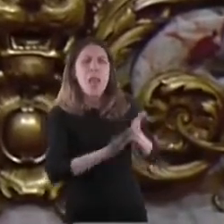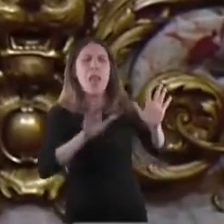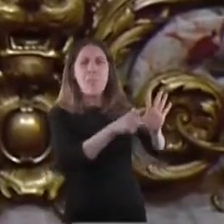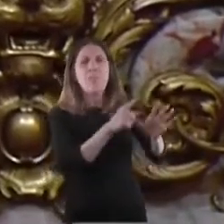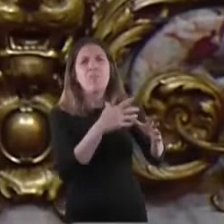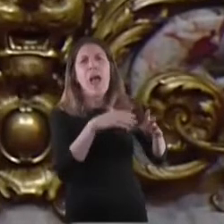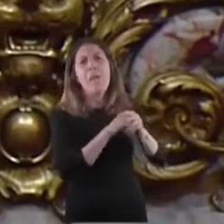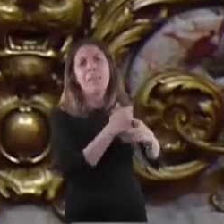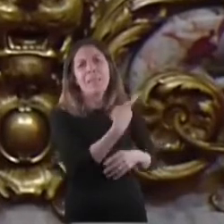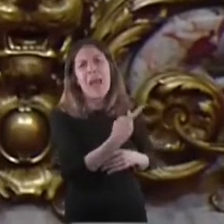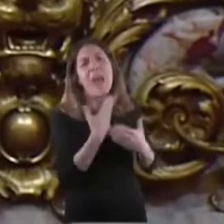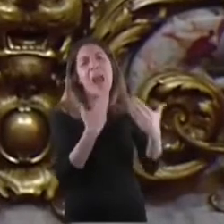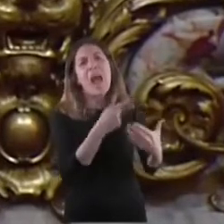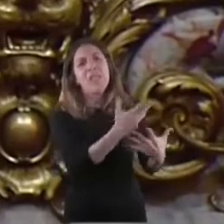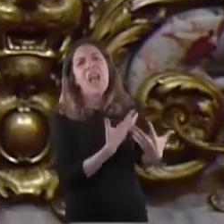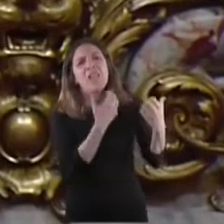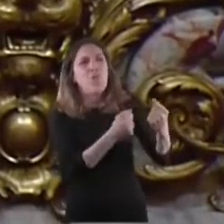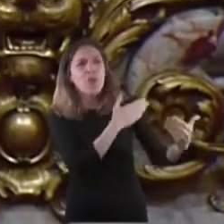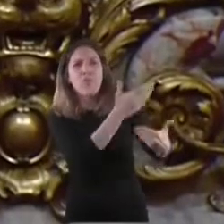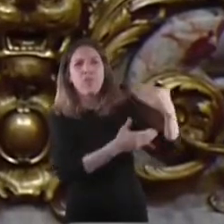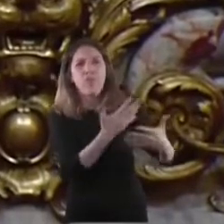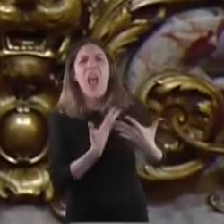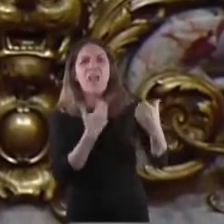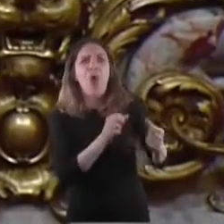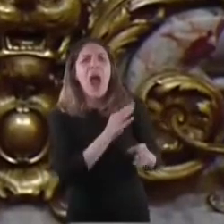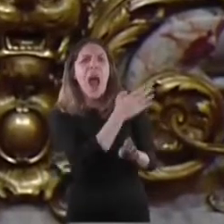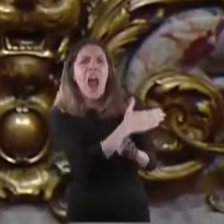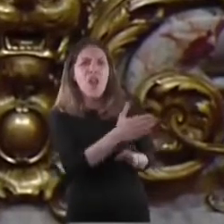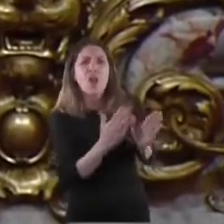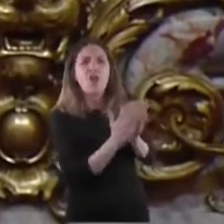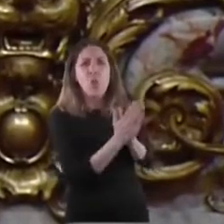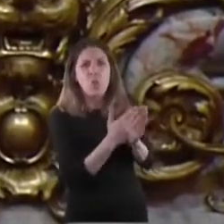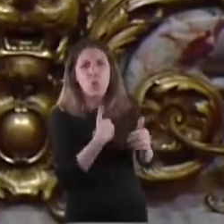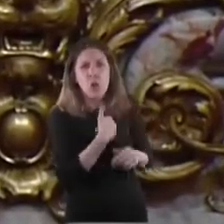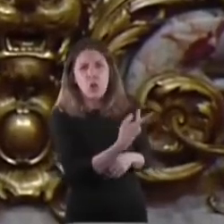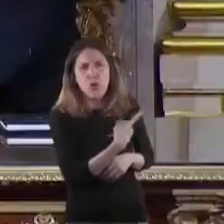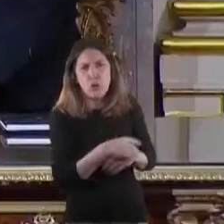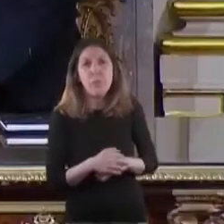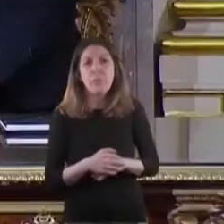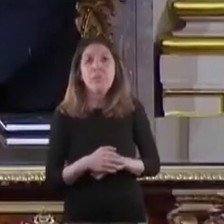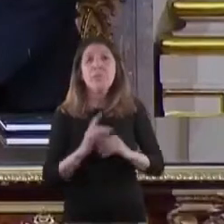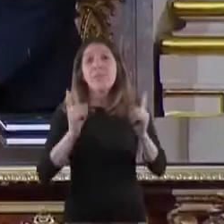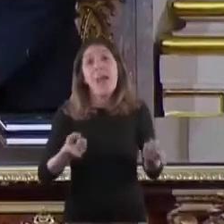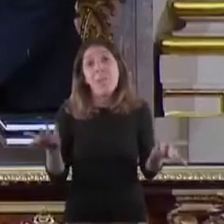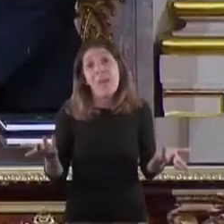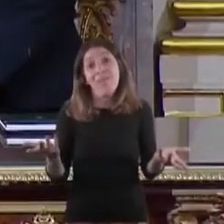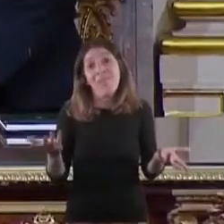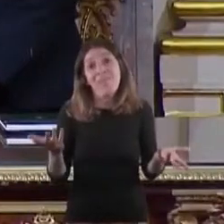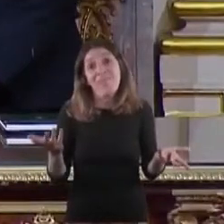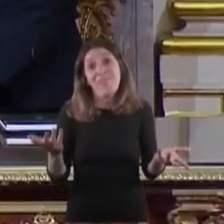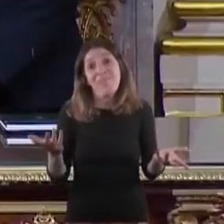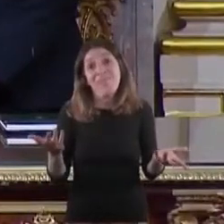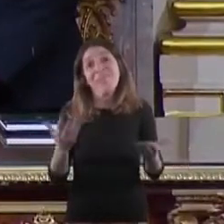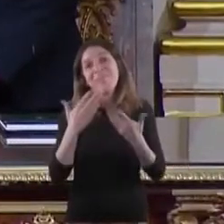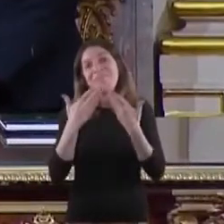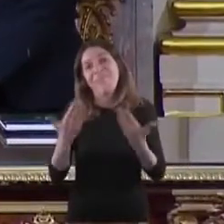Darle las gracias por el esfuerzo que ha hecho en estos años trabajando junto a mí. Y darme un gusto, que es